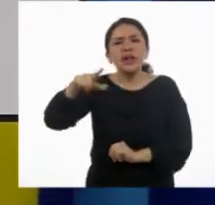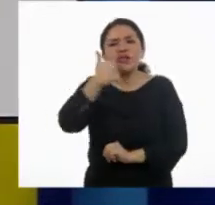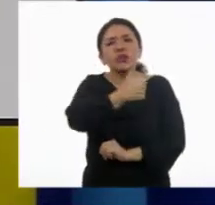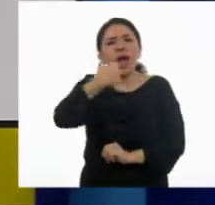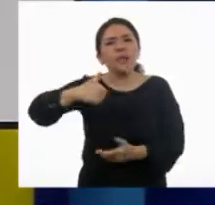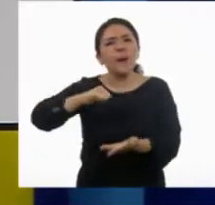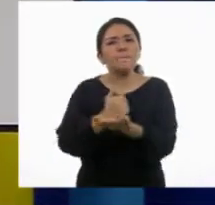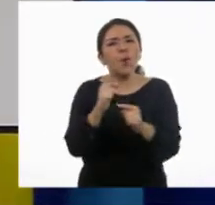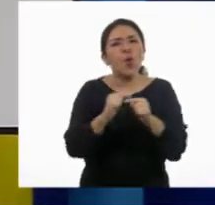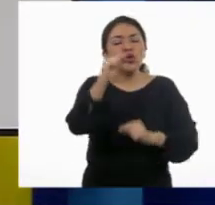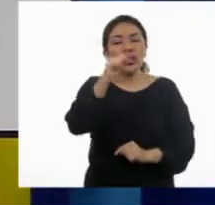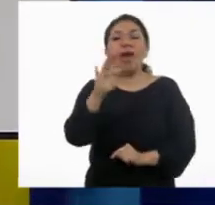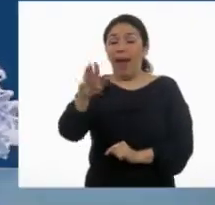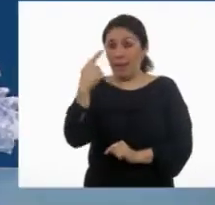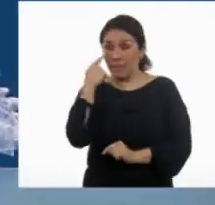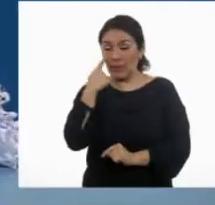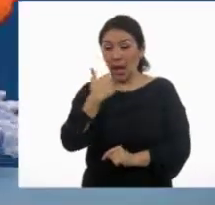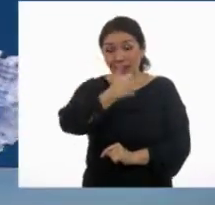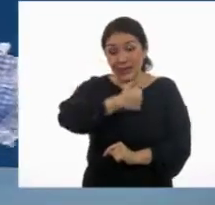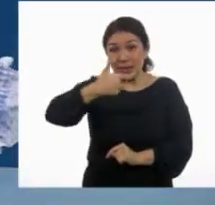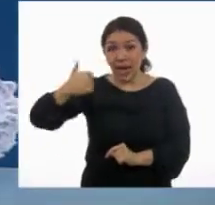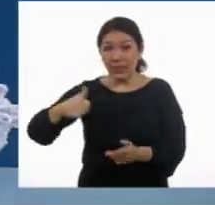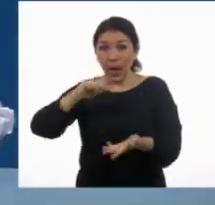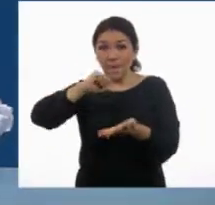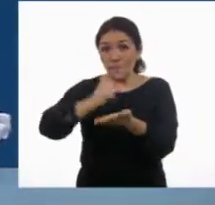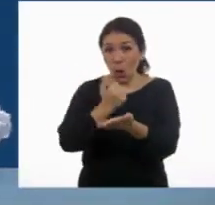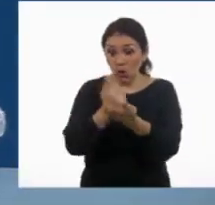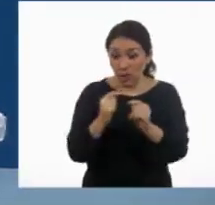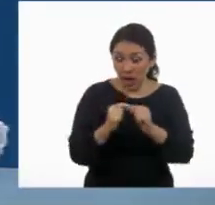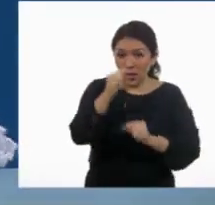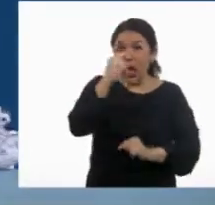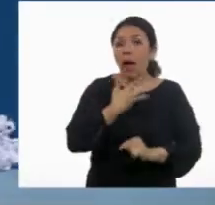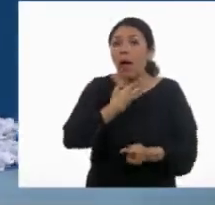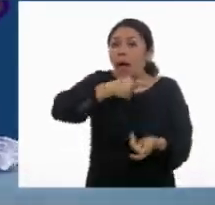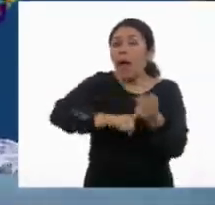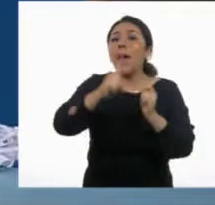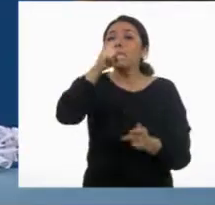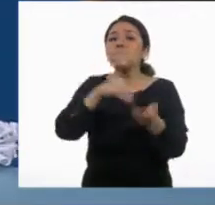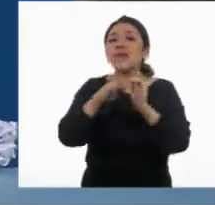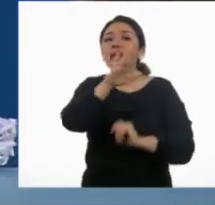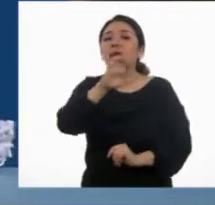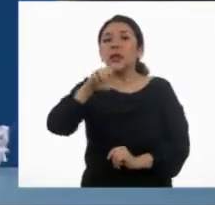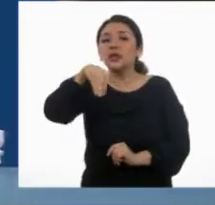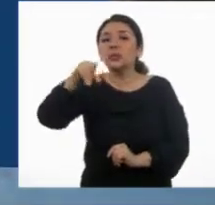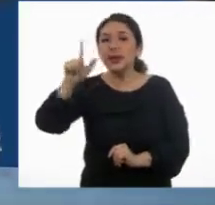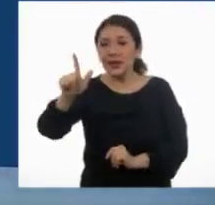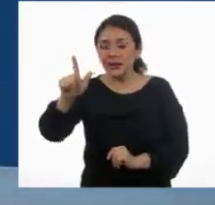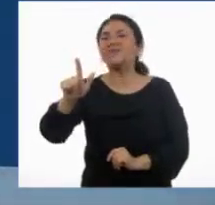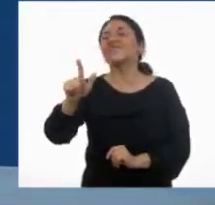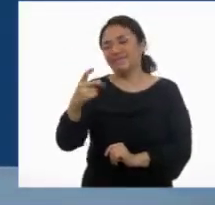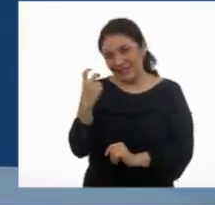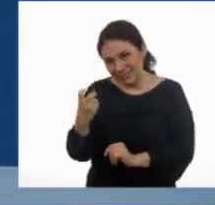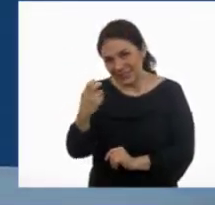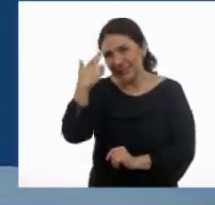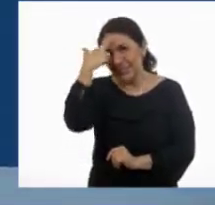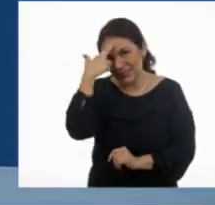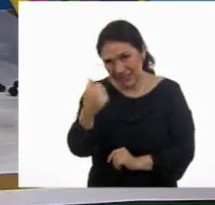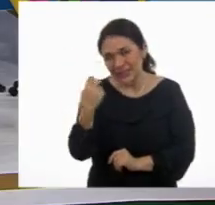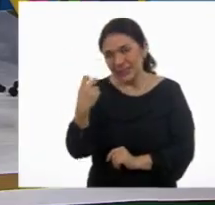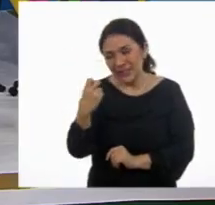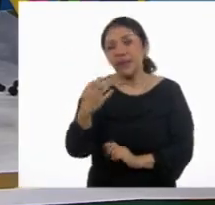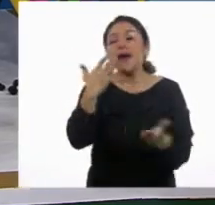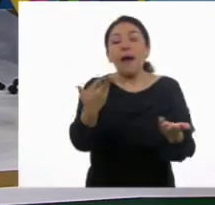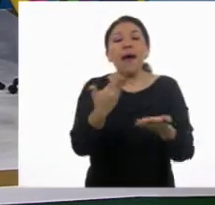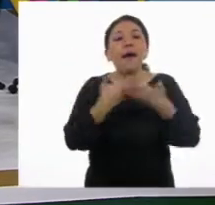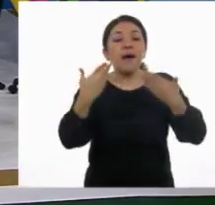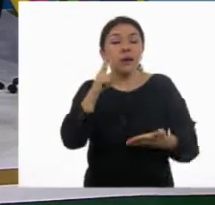botella? Porque cada botella tiene 1,500 mililitros. Exactamente.